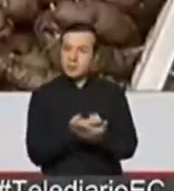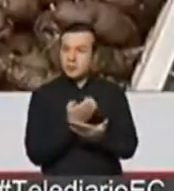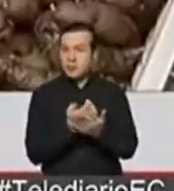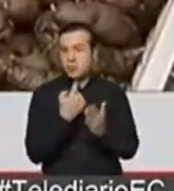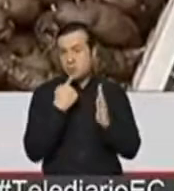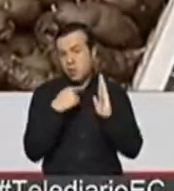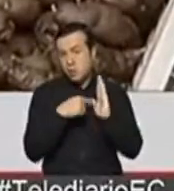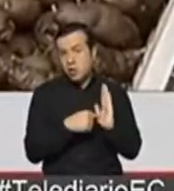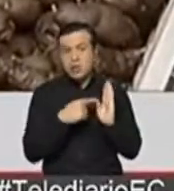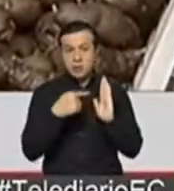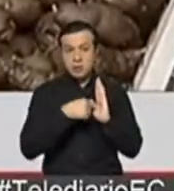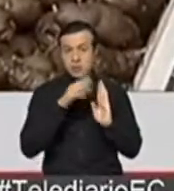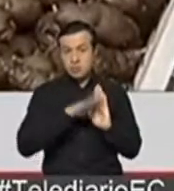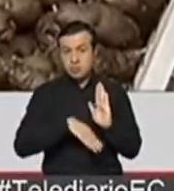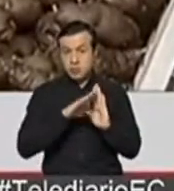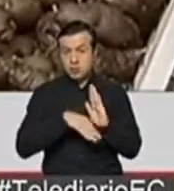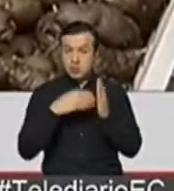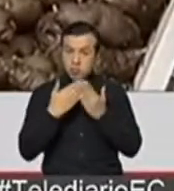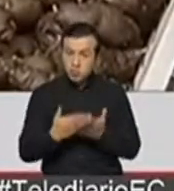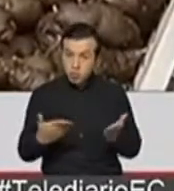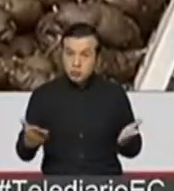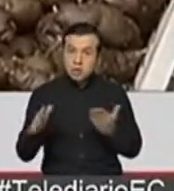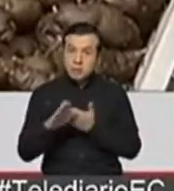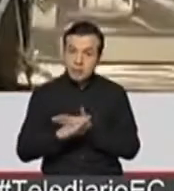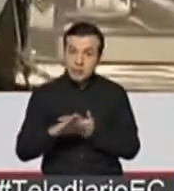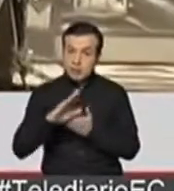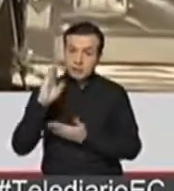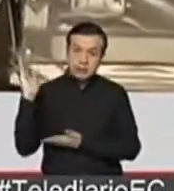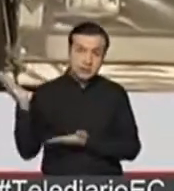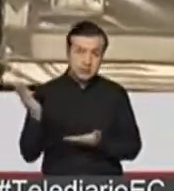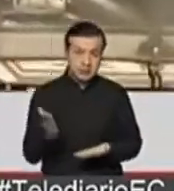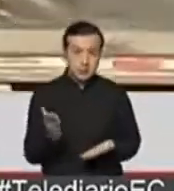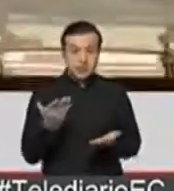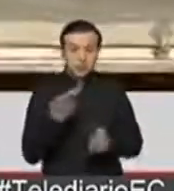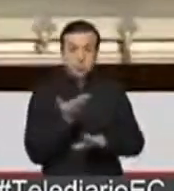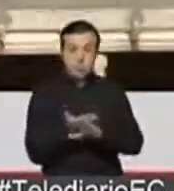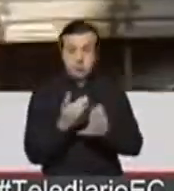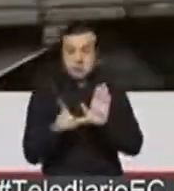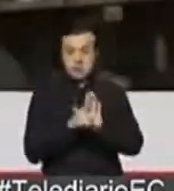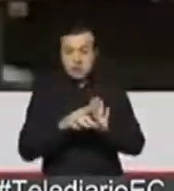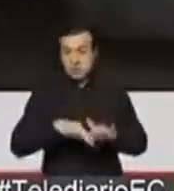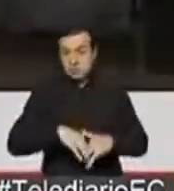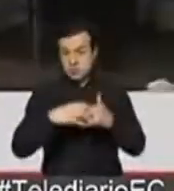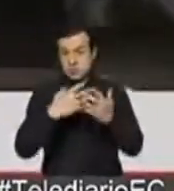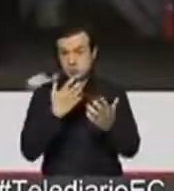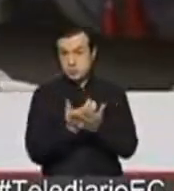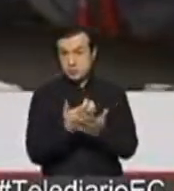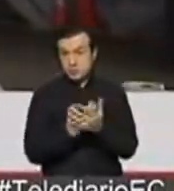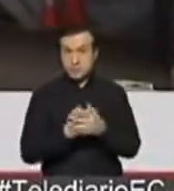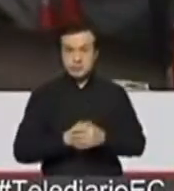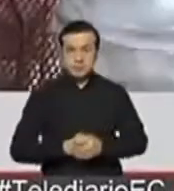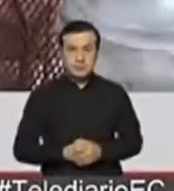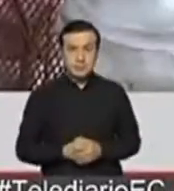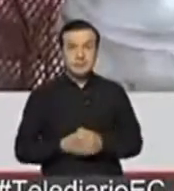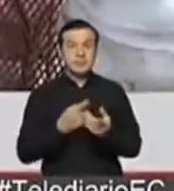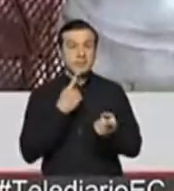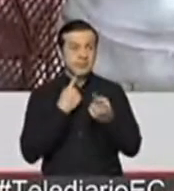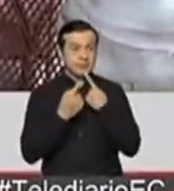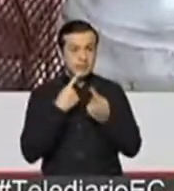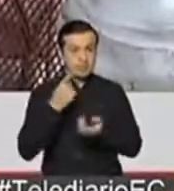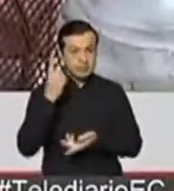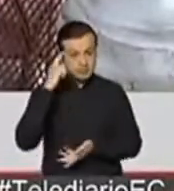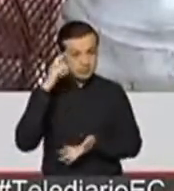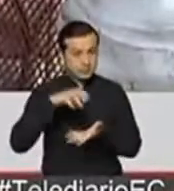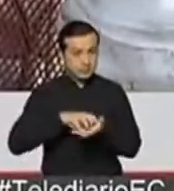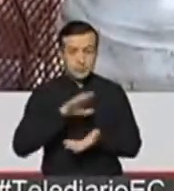la reducción de aranceles para materia prima y bienes de capital, tal como lo propone la Ley de Crecimiento Económico. El diálogo con el gobierno,